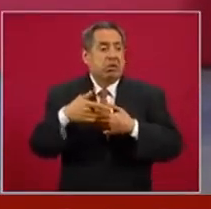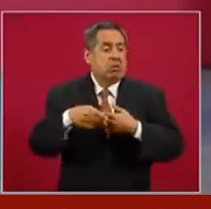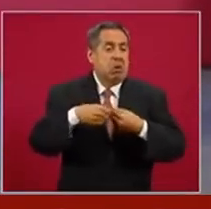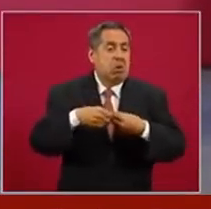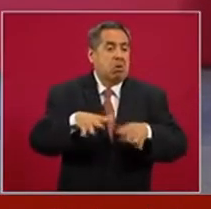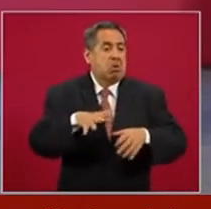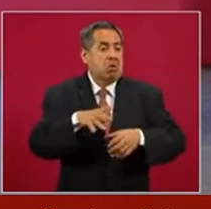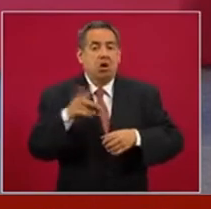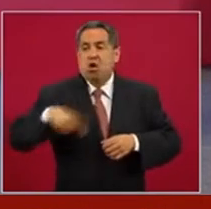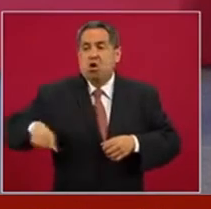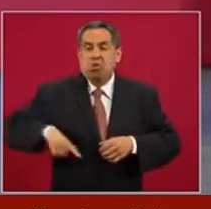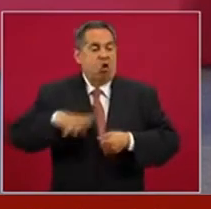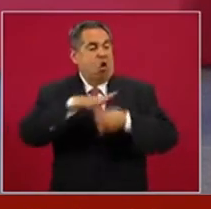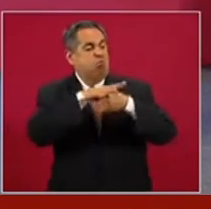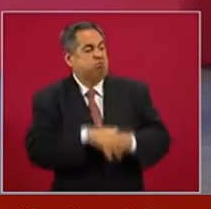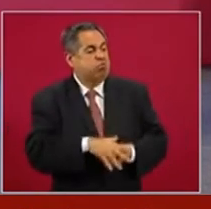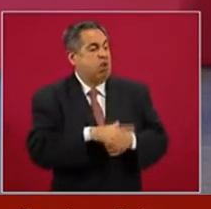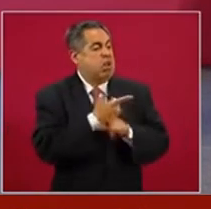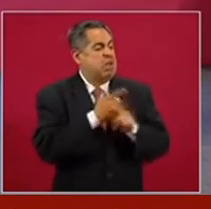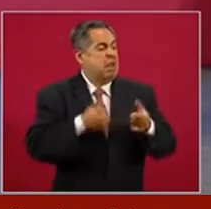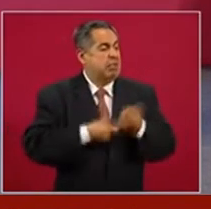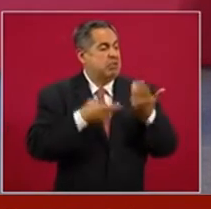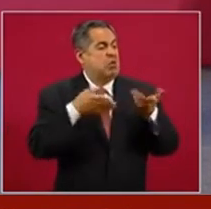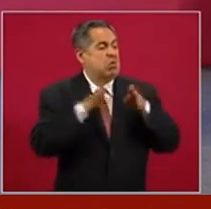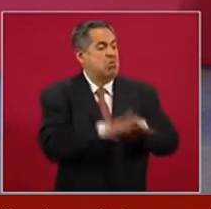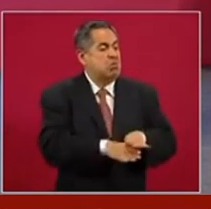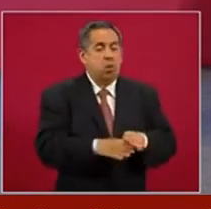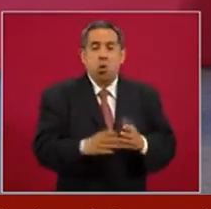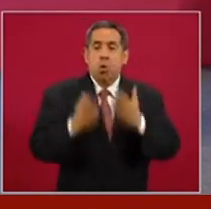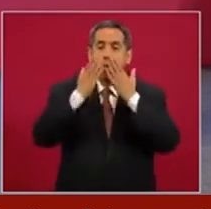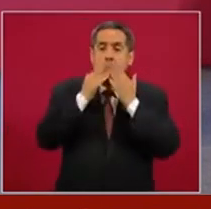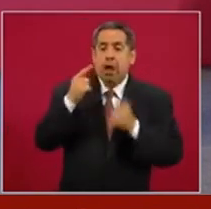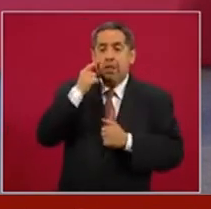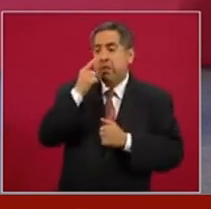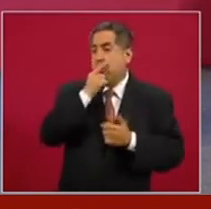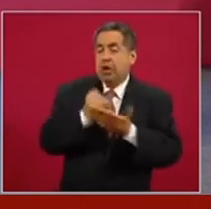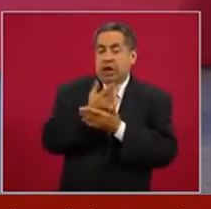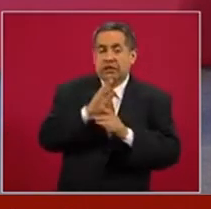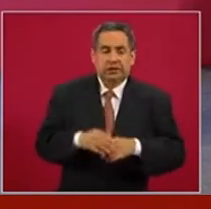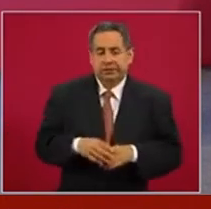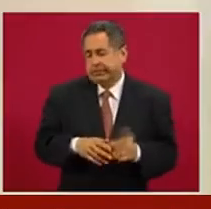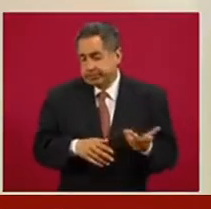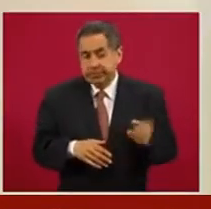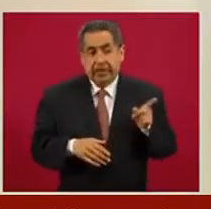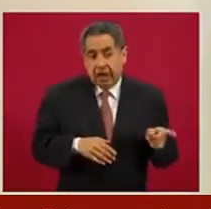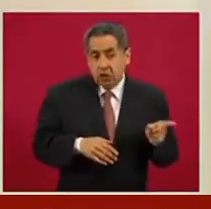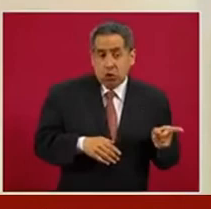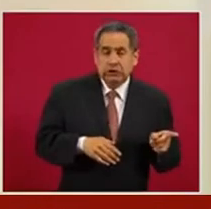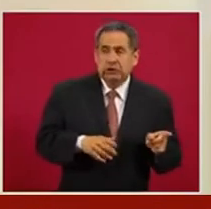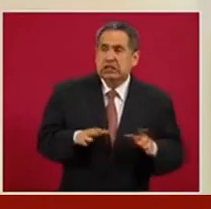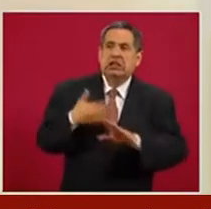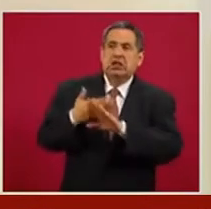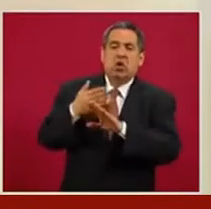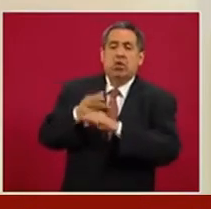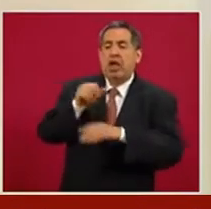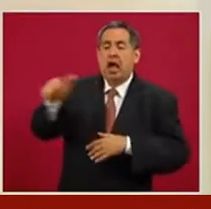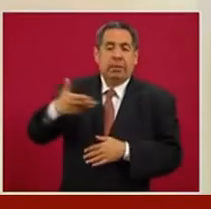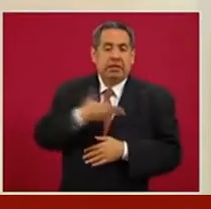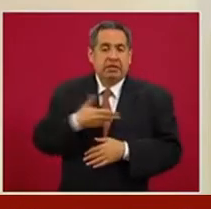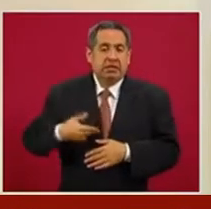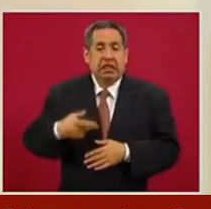país y que con ello está amenazada la democracia. Critican el discurso presidencial porque